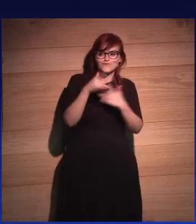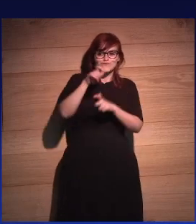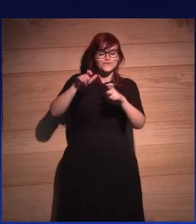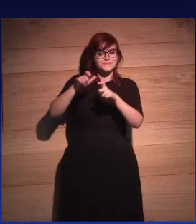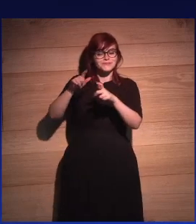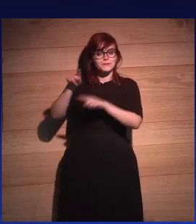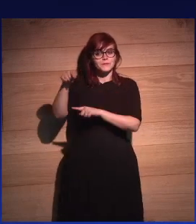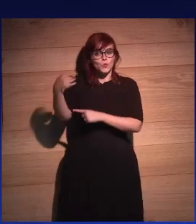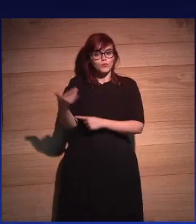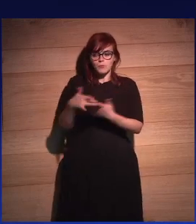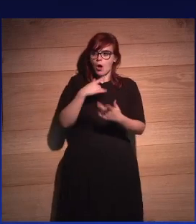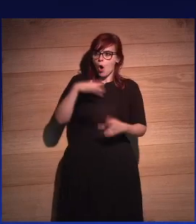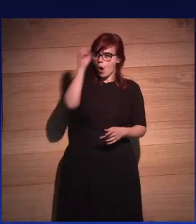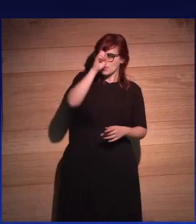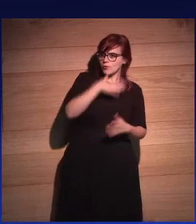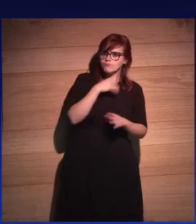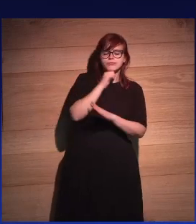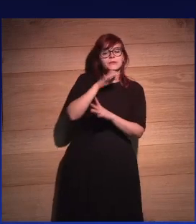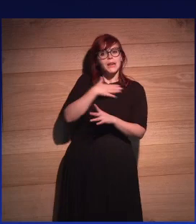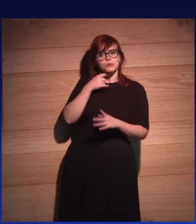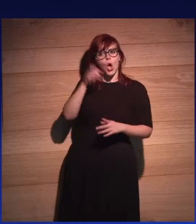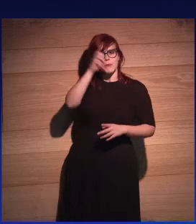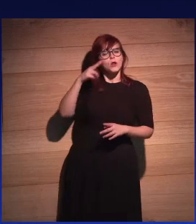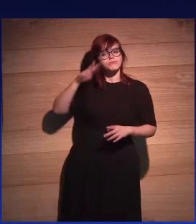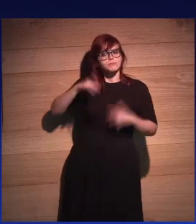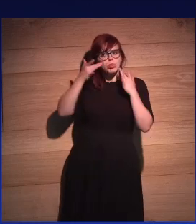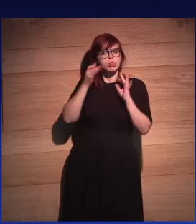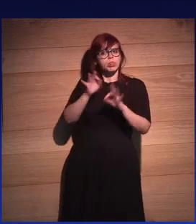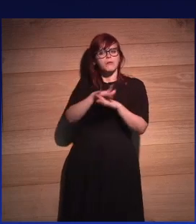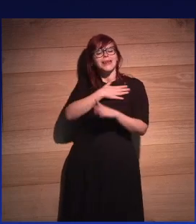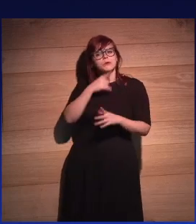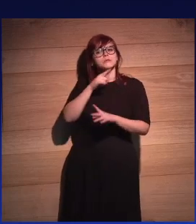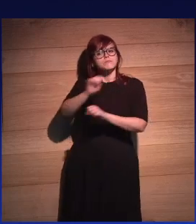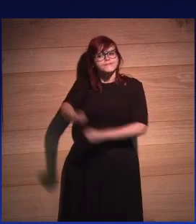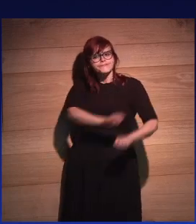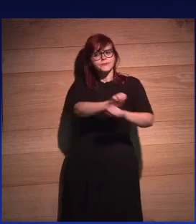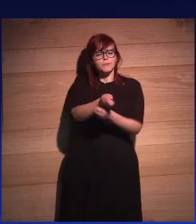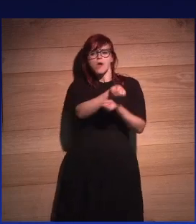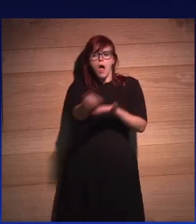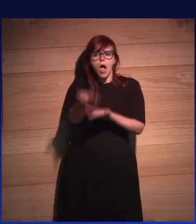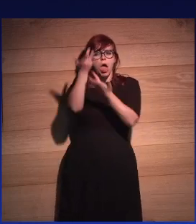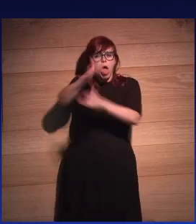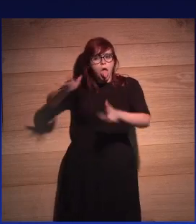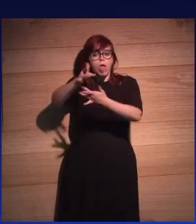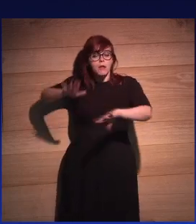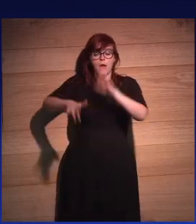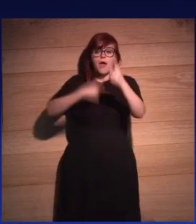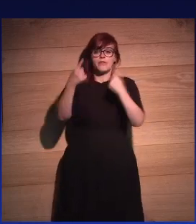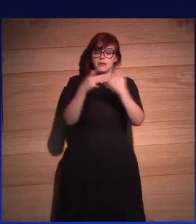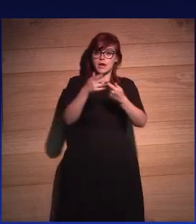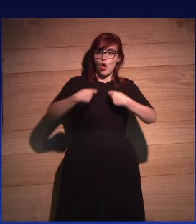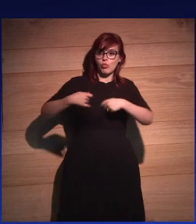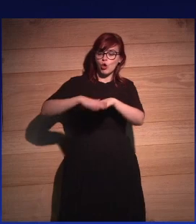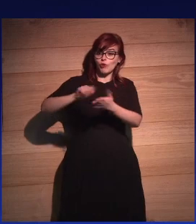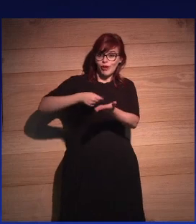gente, podemos hacer valer nuestra opinión, porque tenemos una y es bastante estricta. Hay cosas que hemos dicho dentro de las